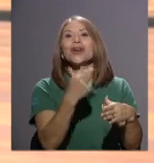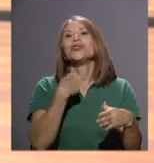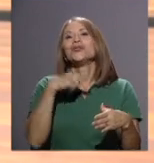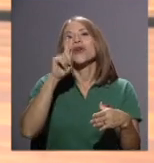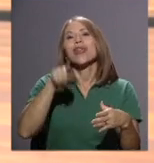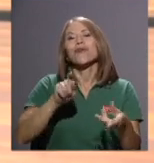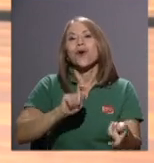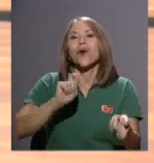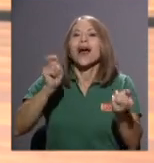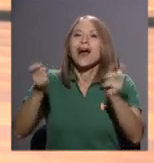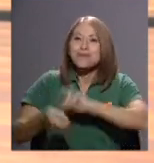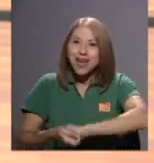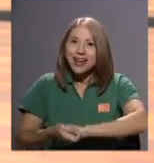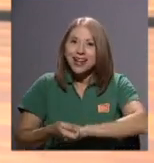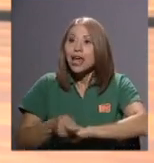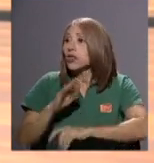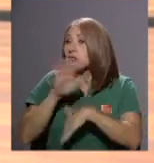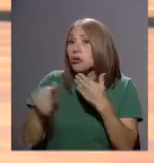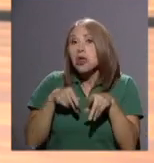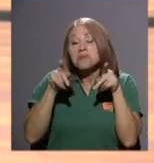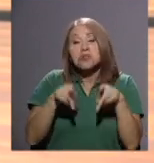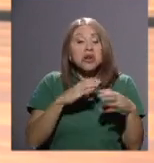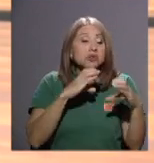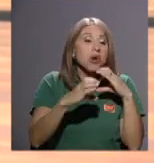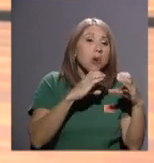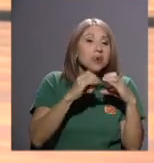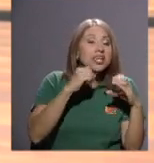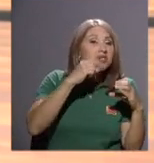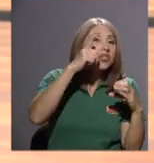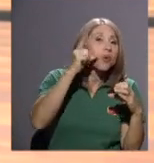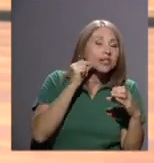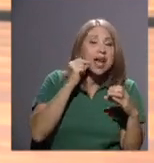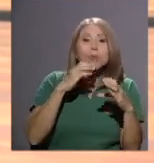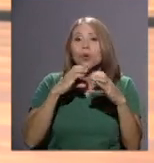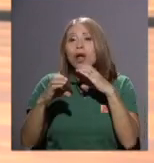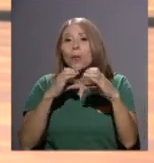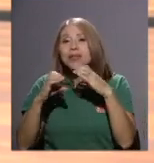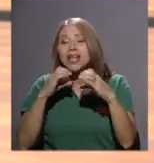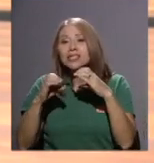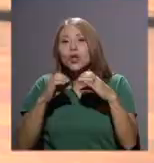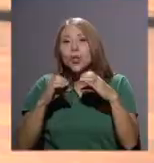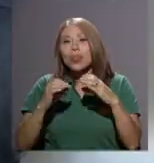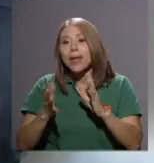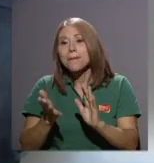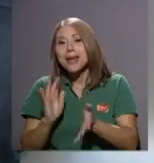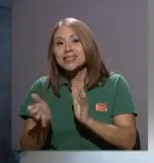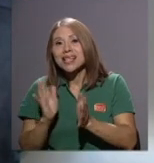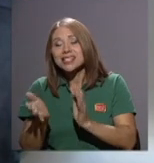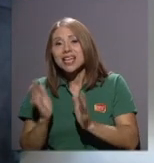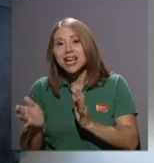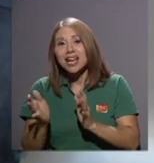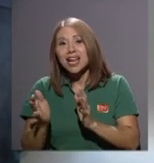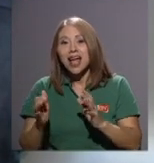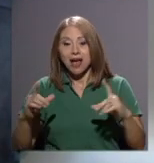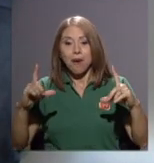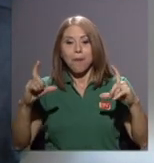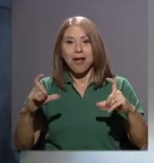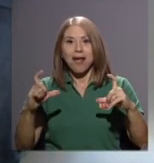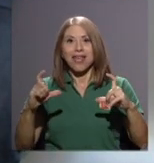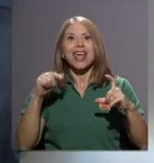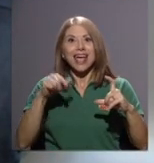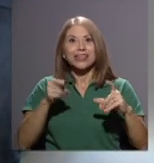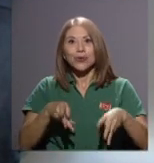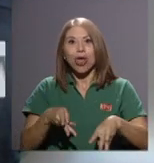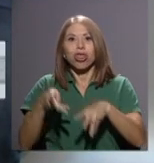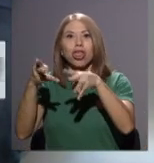un pantallazo, una conversación con WhatsApp, una conversación de Messenger. Y finalmente esto es una acción delictiva si esta compartición puede poner